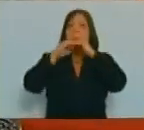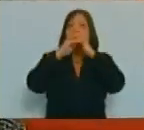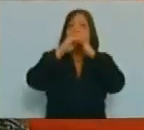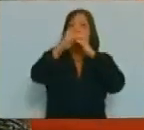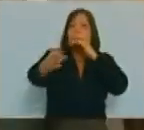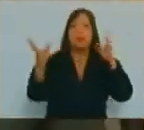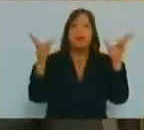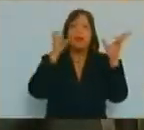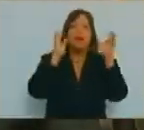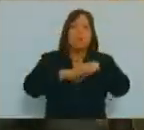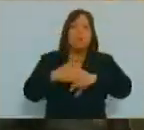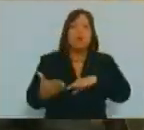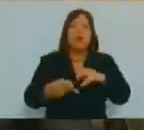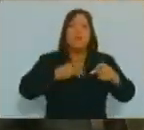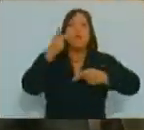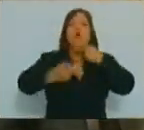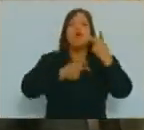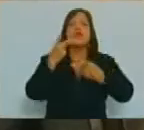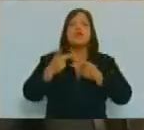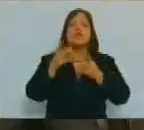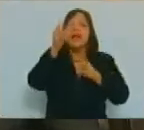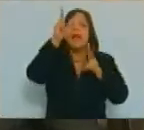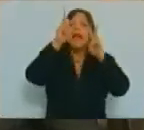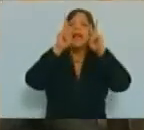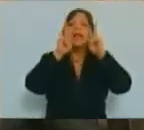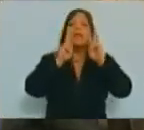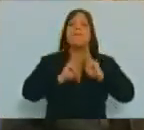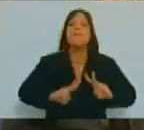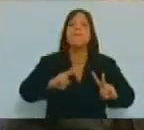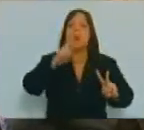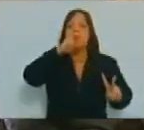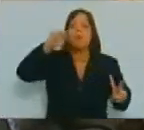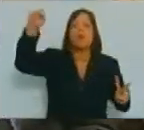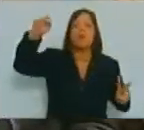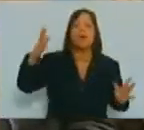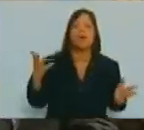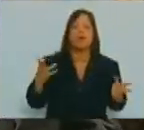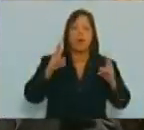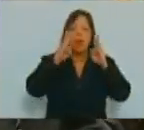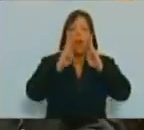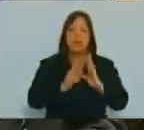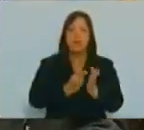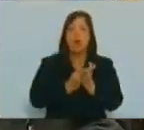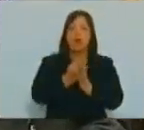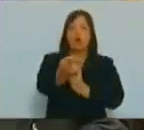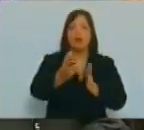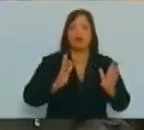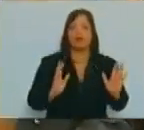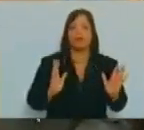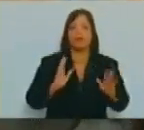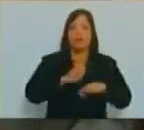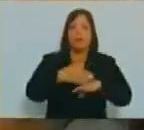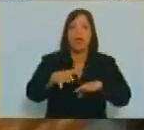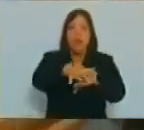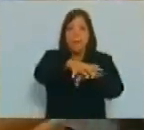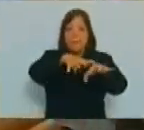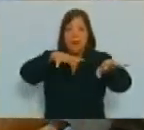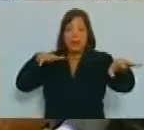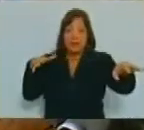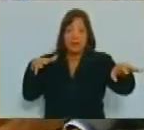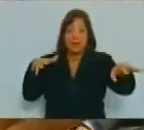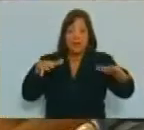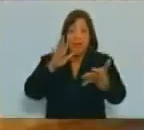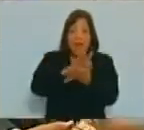porque es una política impecable del gobierno de nicolás maduro por eso porque la mayoría de la